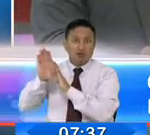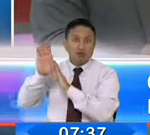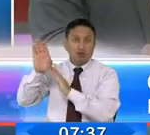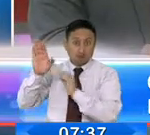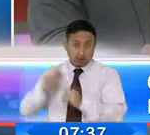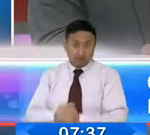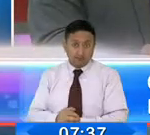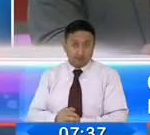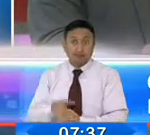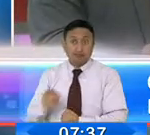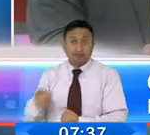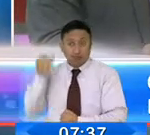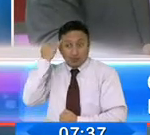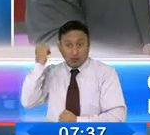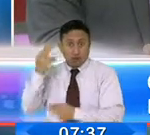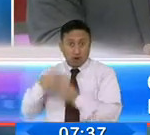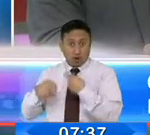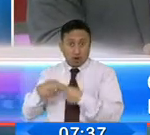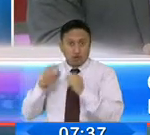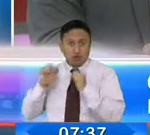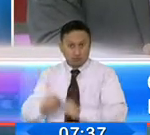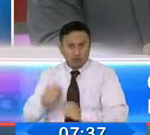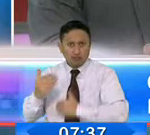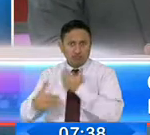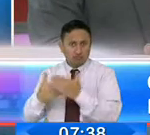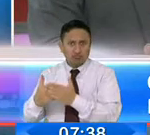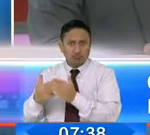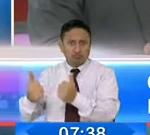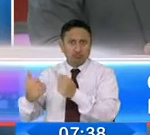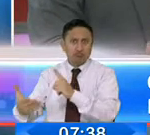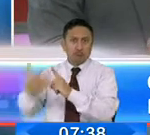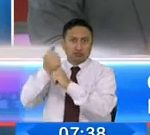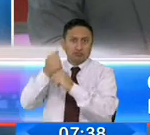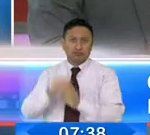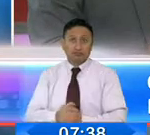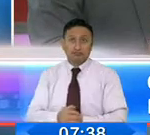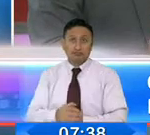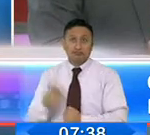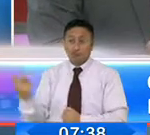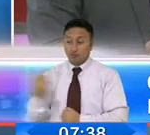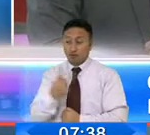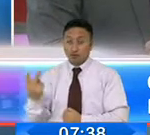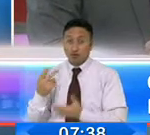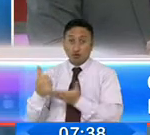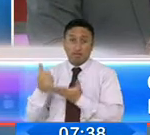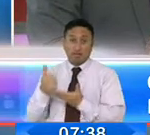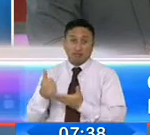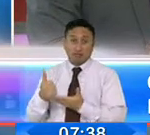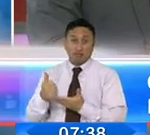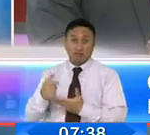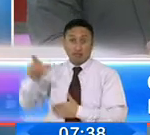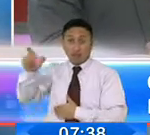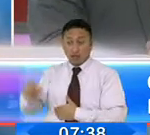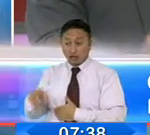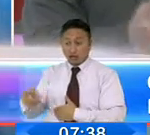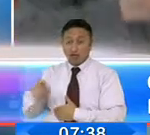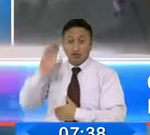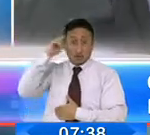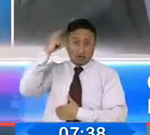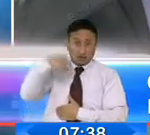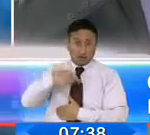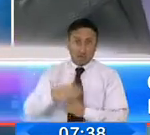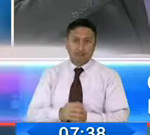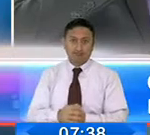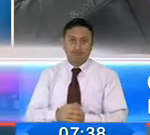que la idea del negocio se pueda concretar de manera eficiente. Gana el emprendedor y gane el gobierno nacional. Tercer paso,